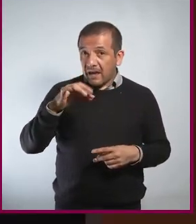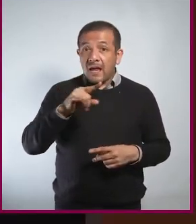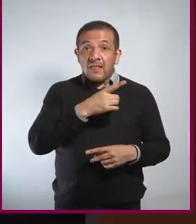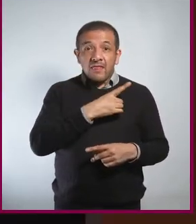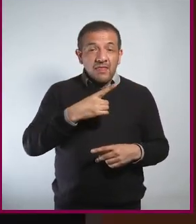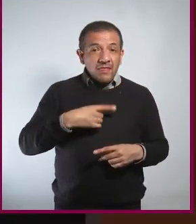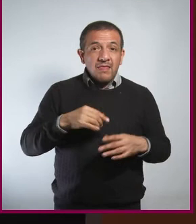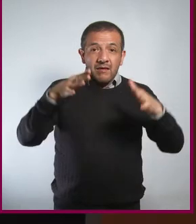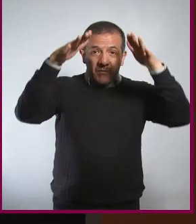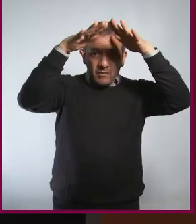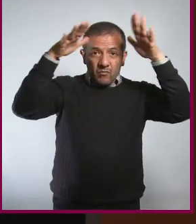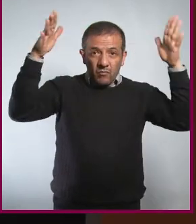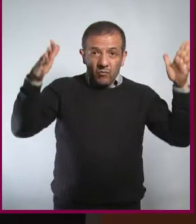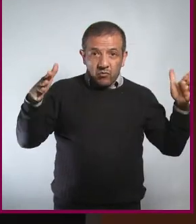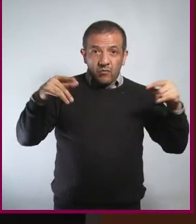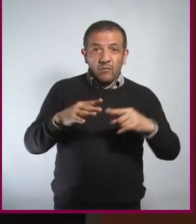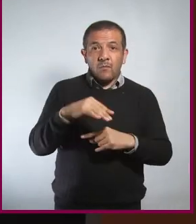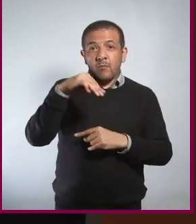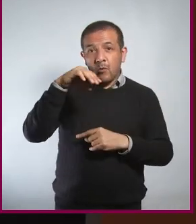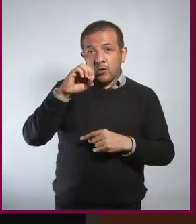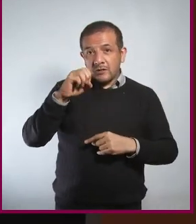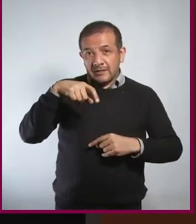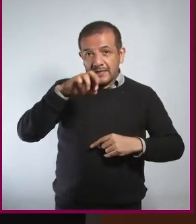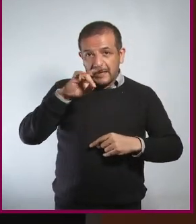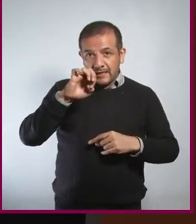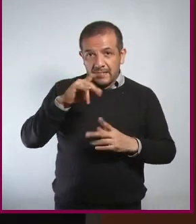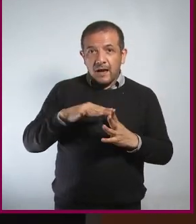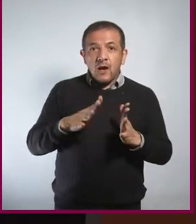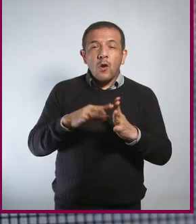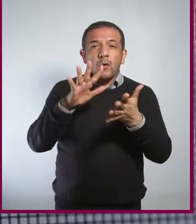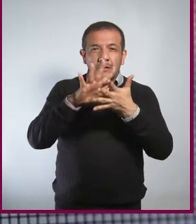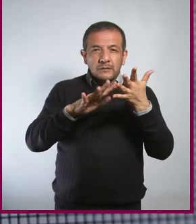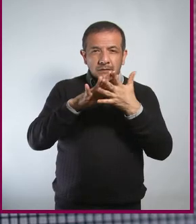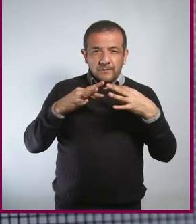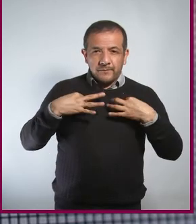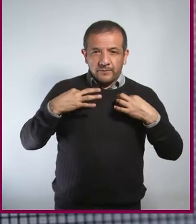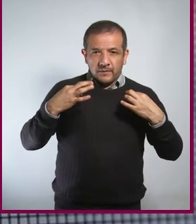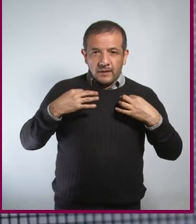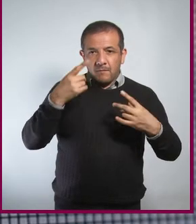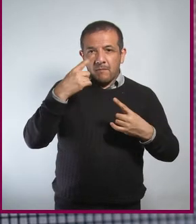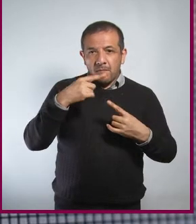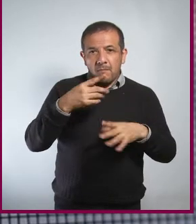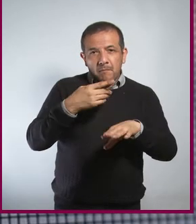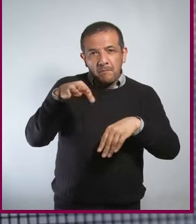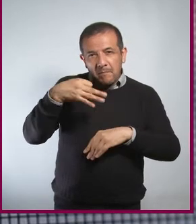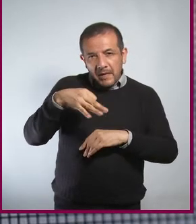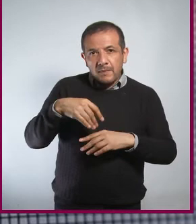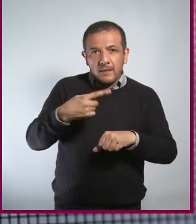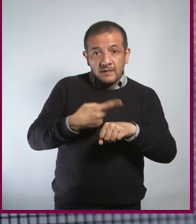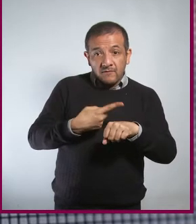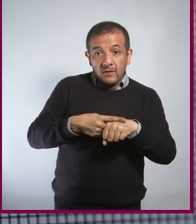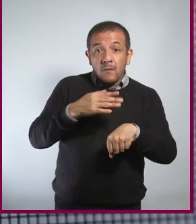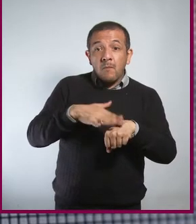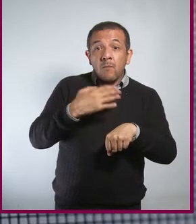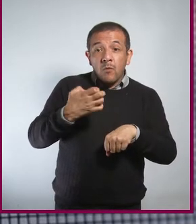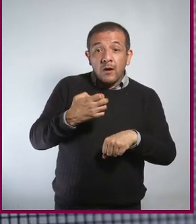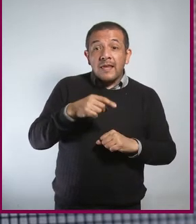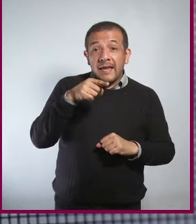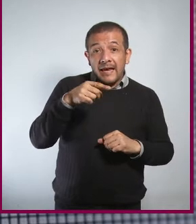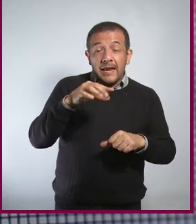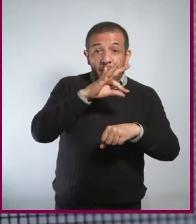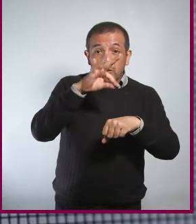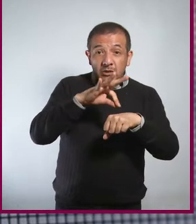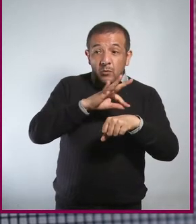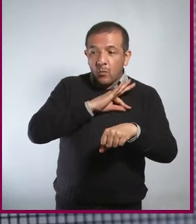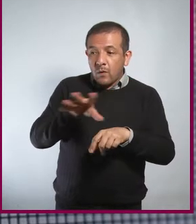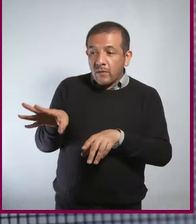el mosquitero el tiempo que se encuentre enferma. ¿Por qué? Porque durante ese tiempo el mosquito podría picar a esta